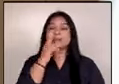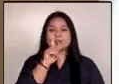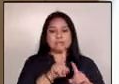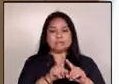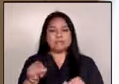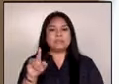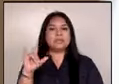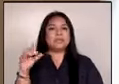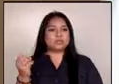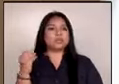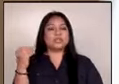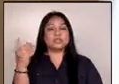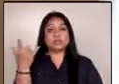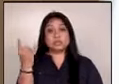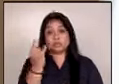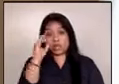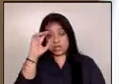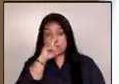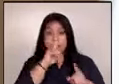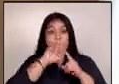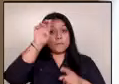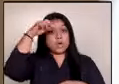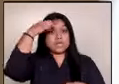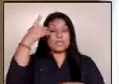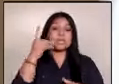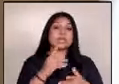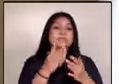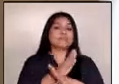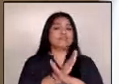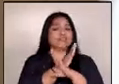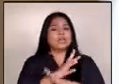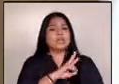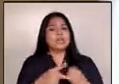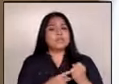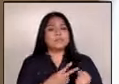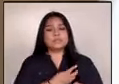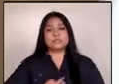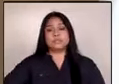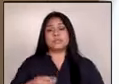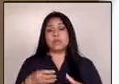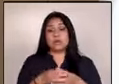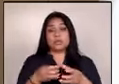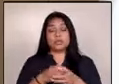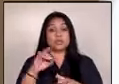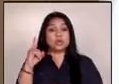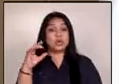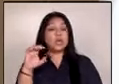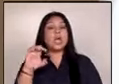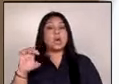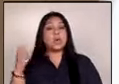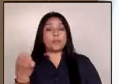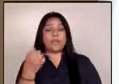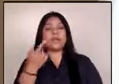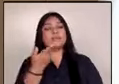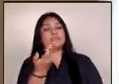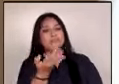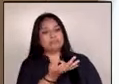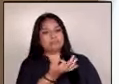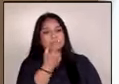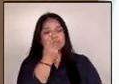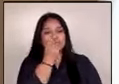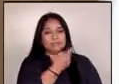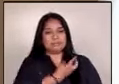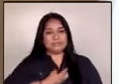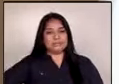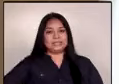exteriores y política de seguridad y vicepresidente de la comisión europea excelentísimo señor Bernardo areva laón presidente